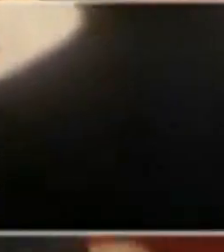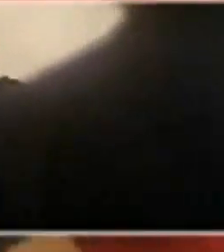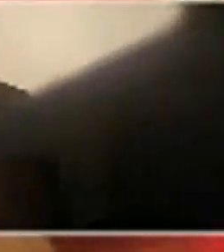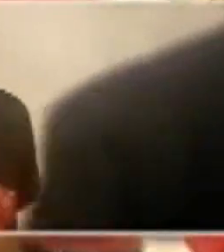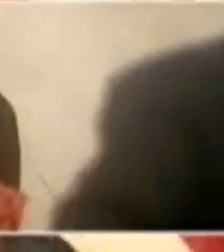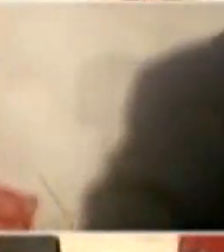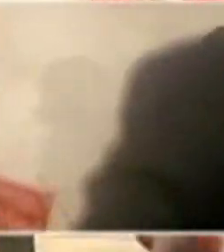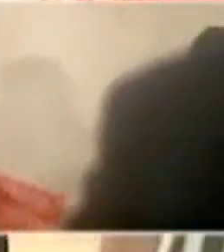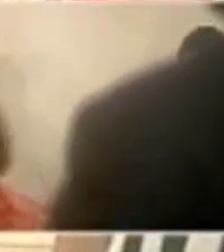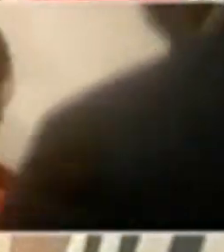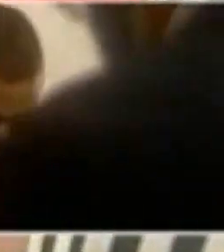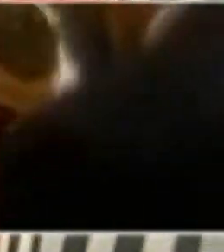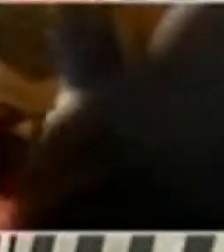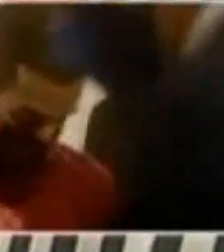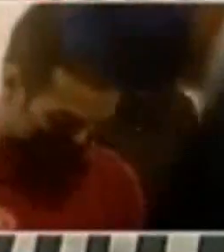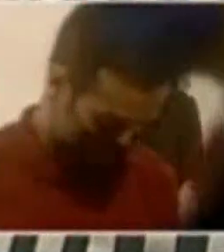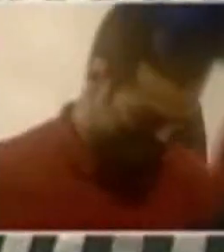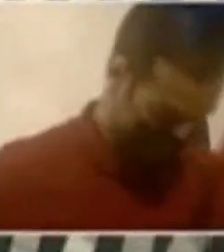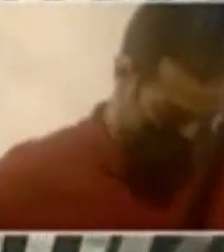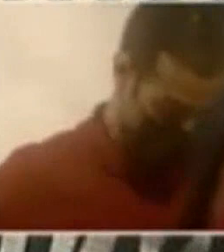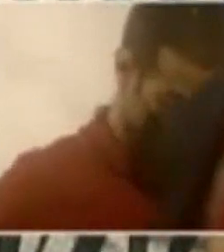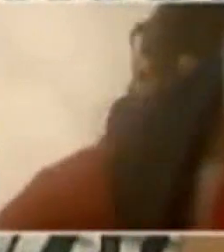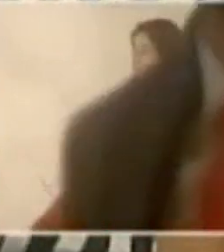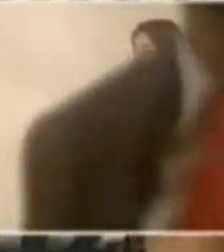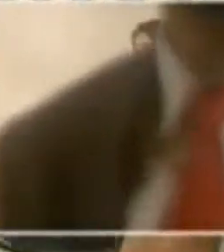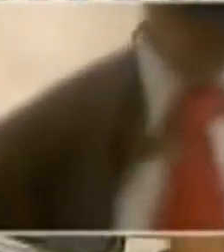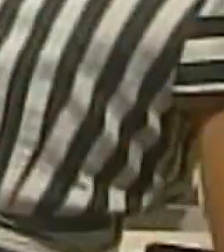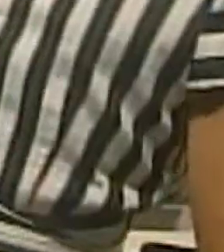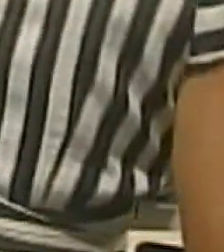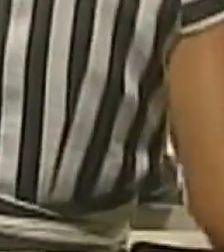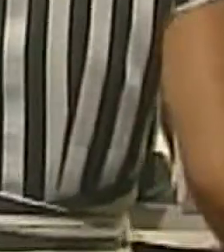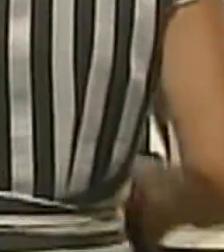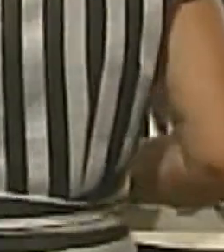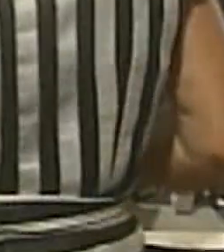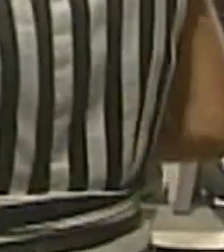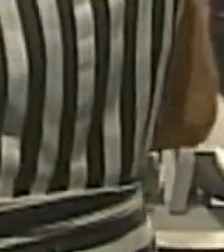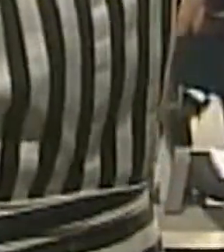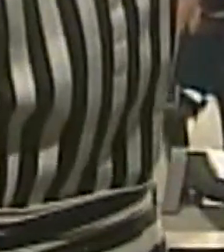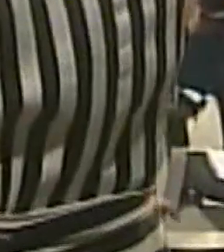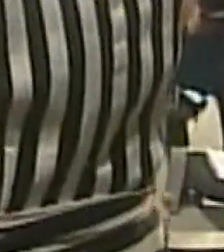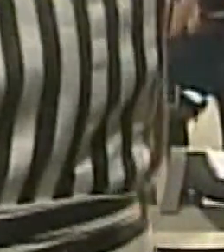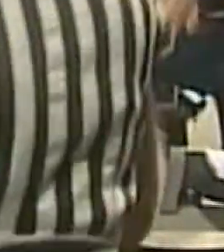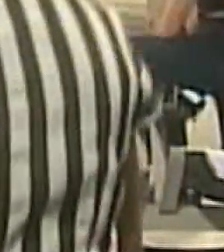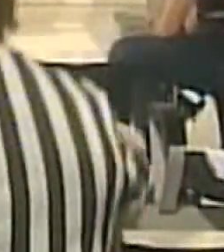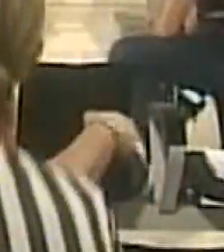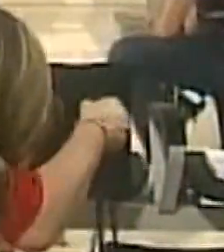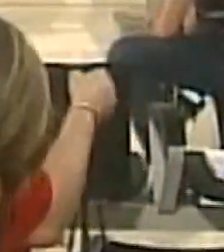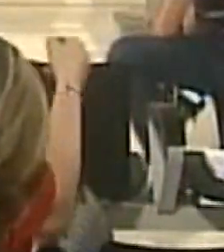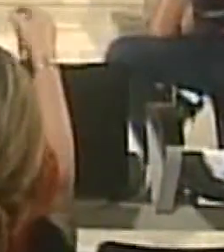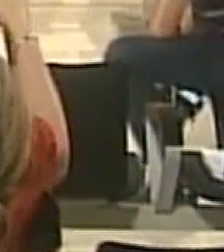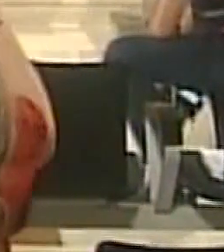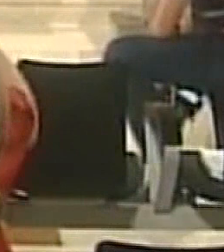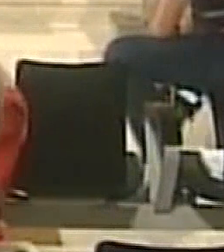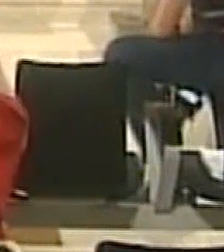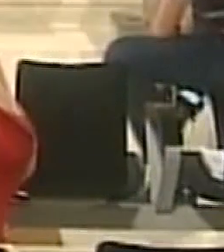La primera parte del acto ha finalizado. A continuación, bajaremos a la Plaza de la Constitución, donde se va a proceder a la ofrenda de coronas